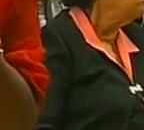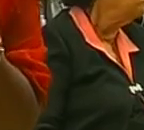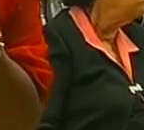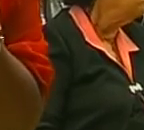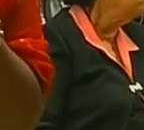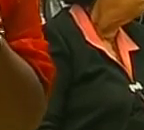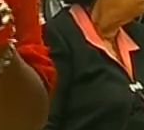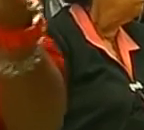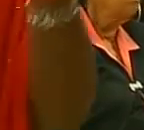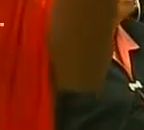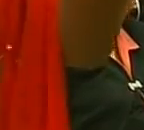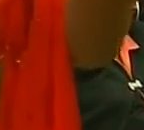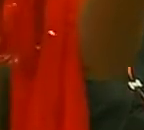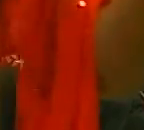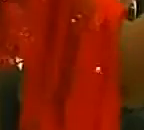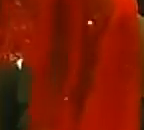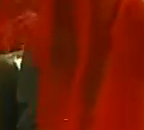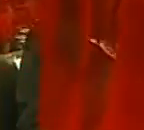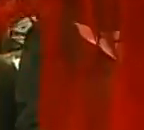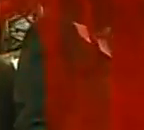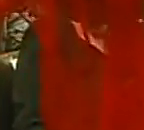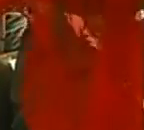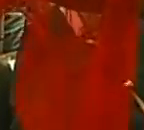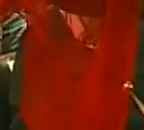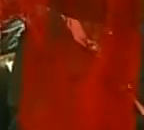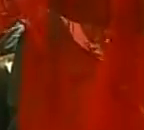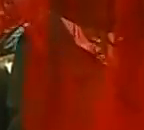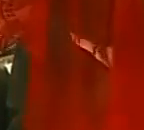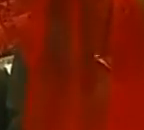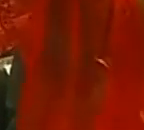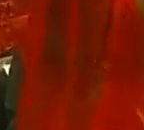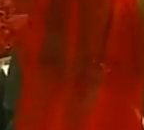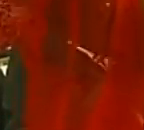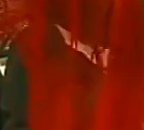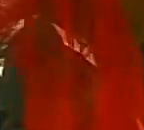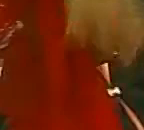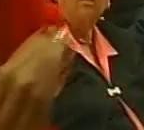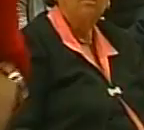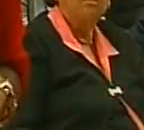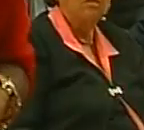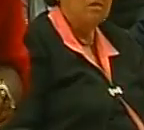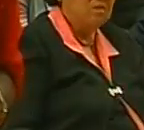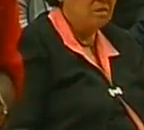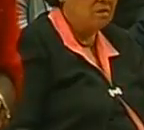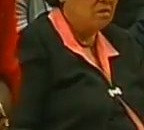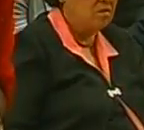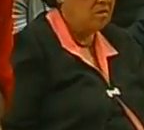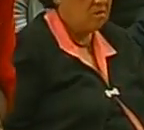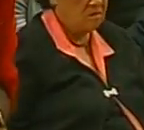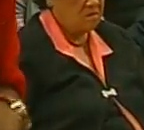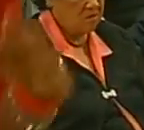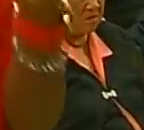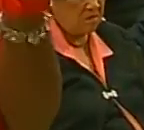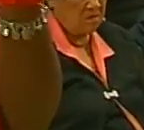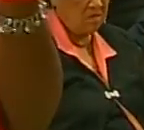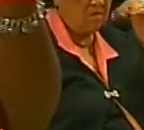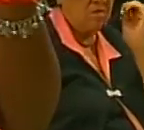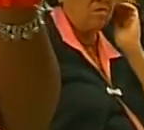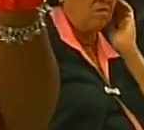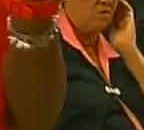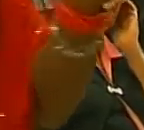lo primero ministro reverol en esa información tan valiosa que nos trajo hoy decirle